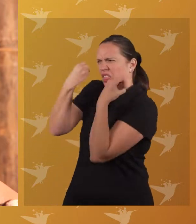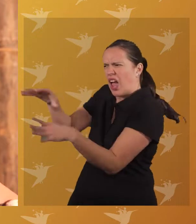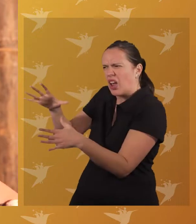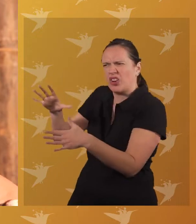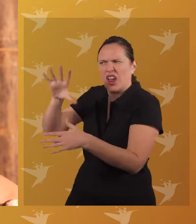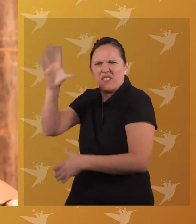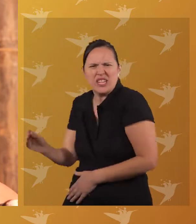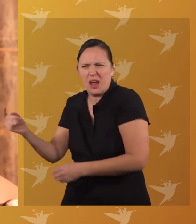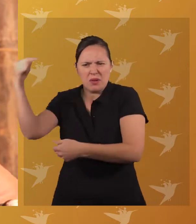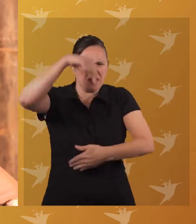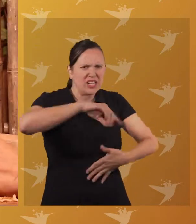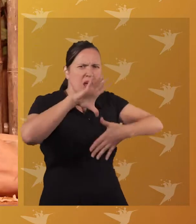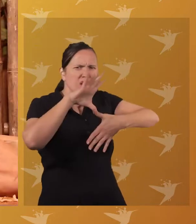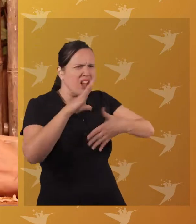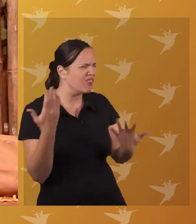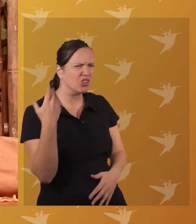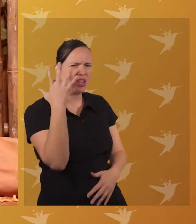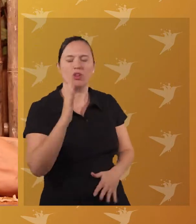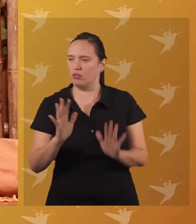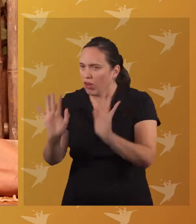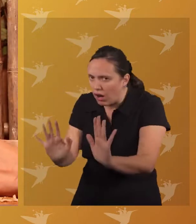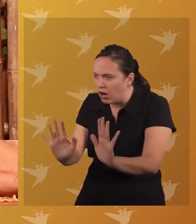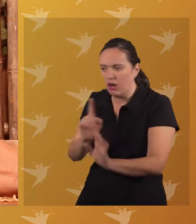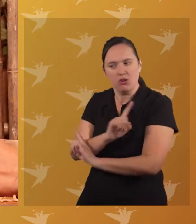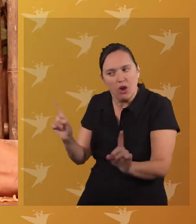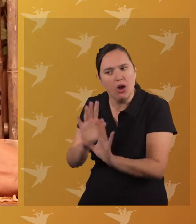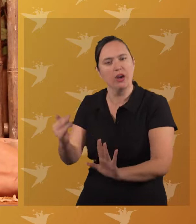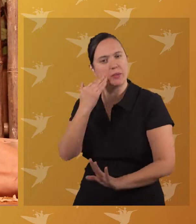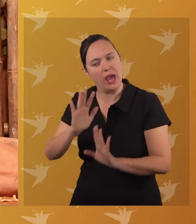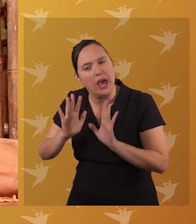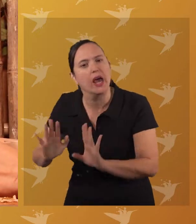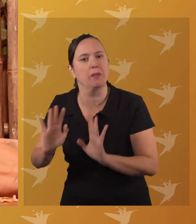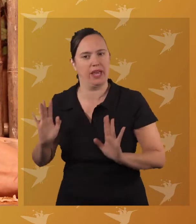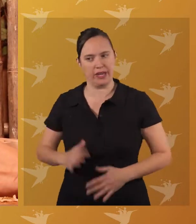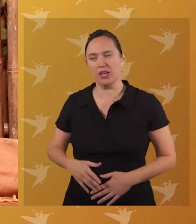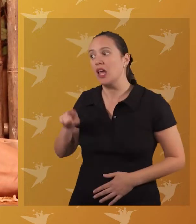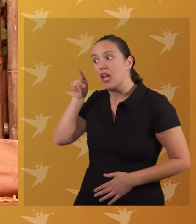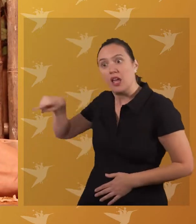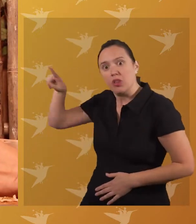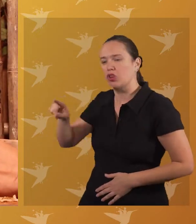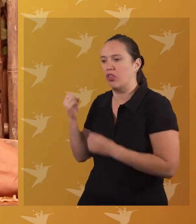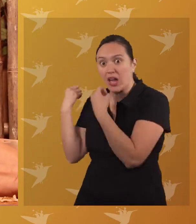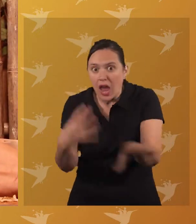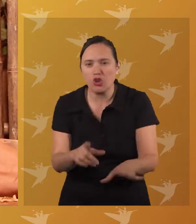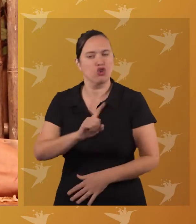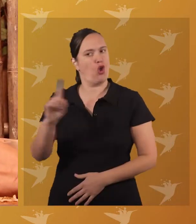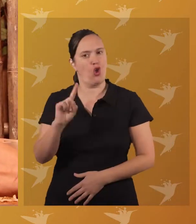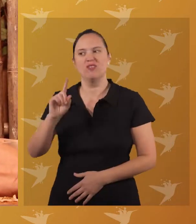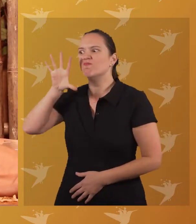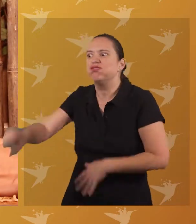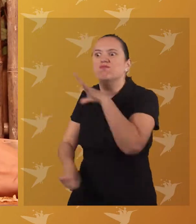dejaron su hogar para venir a América, abuela ¡Ay! No, niños Es que ellos no lo dejaron Fueron